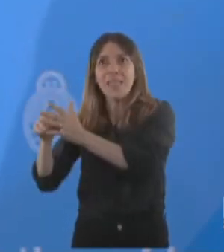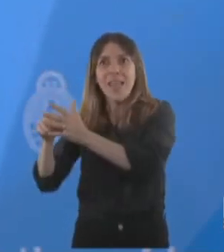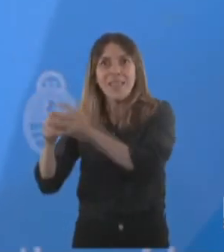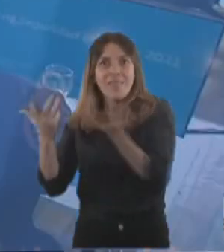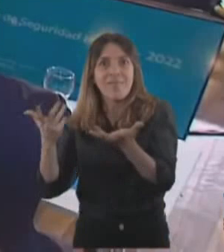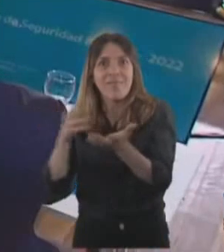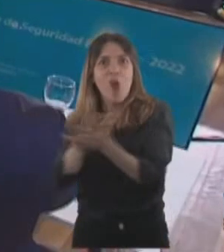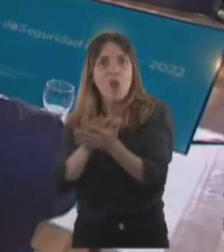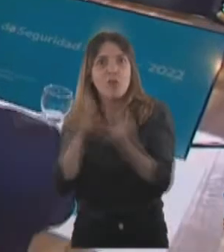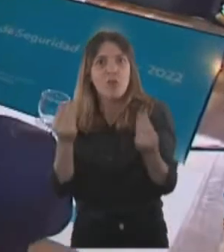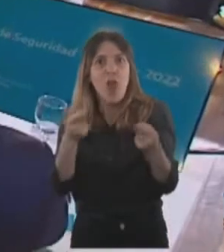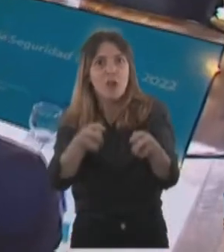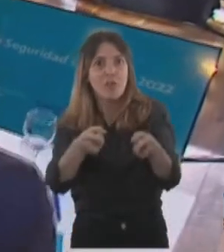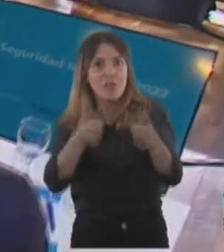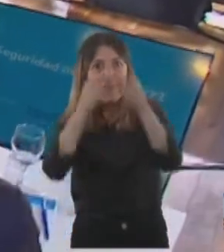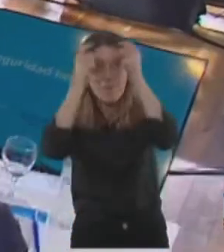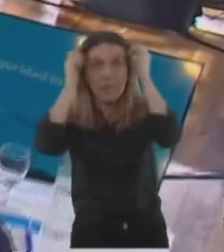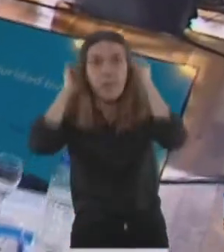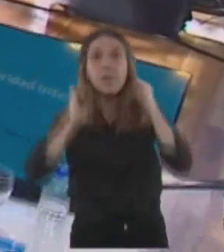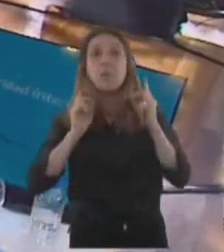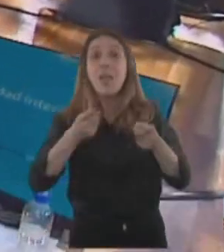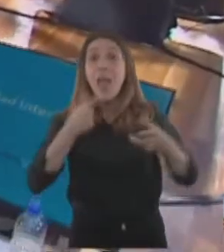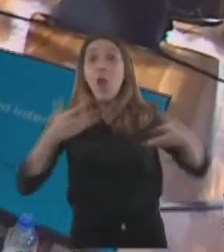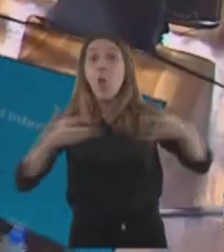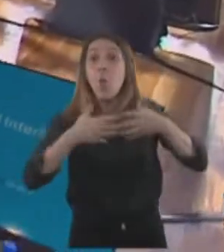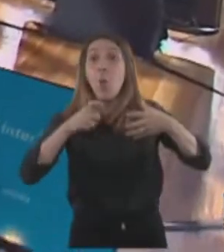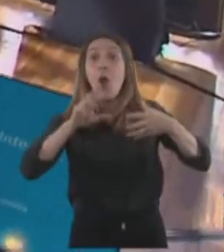Porque otra de las características del